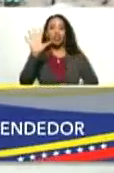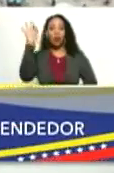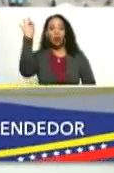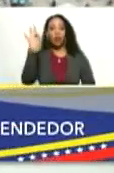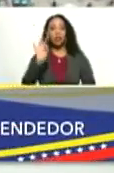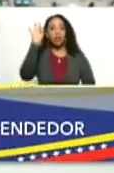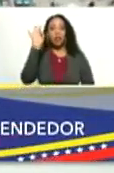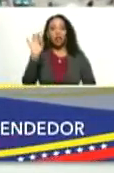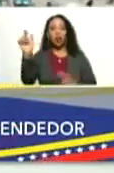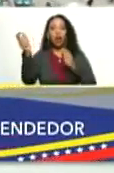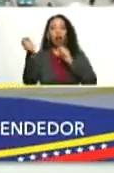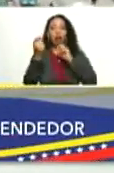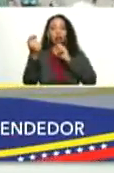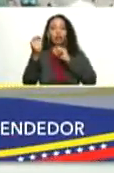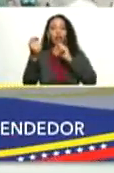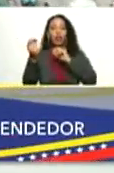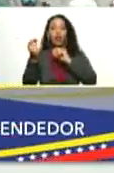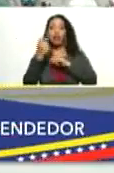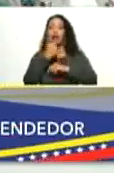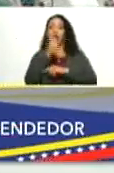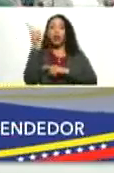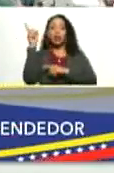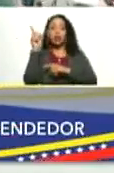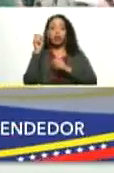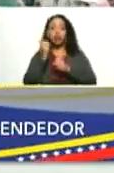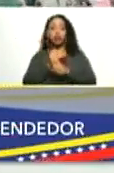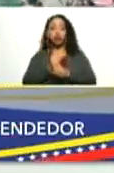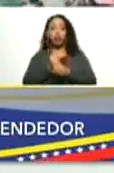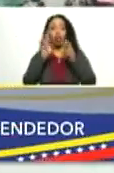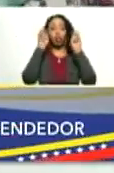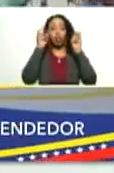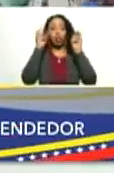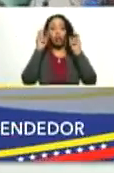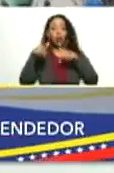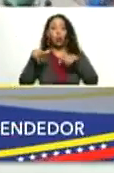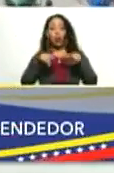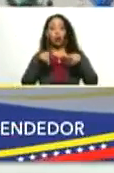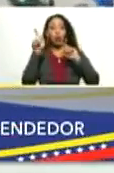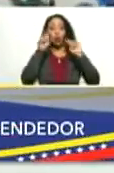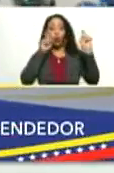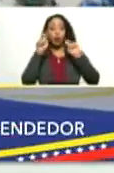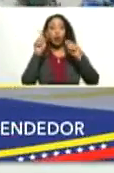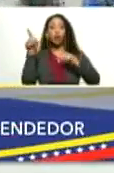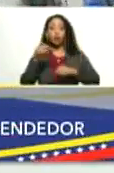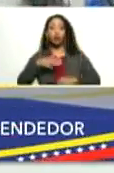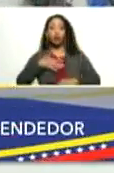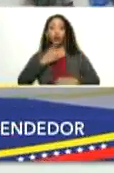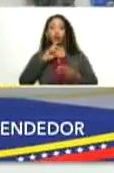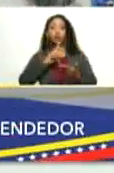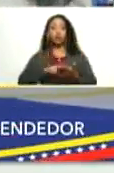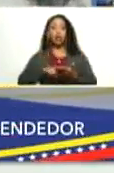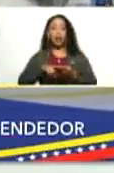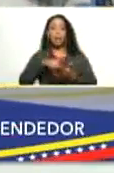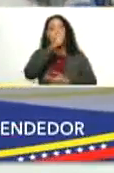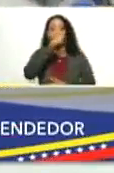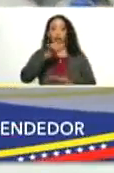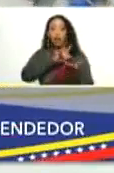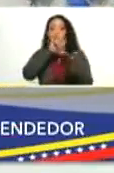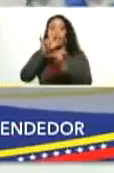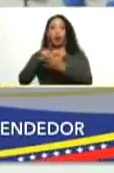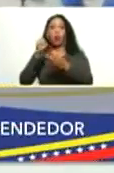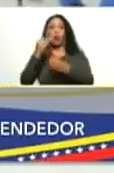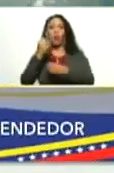91,75% de los entrevistados indicaron que sus expectativas en relación al sitio turístico fueron cumplidas. Es decir, la gente cuando viajó...